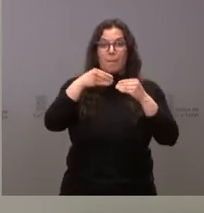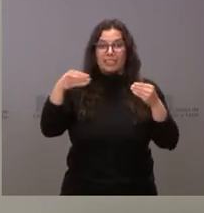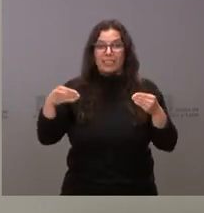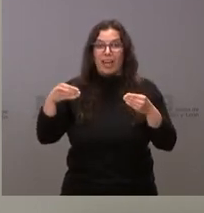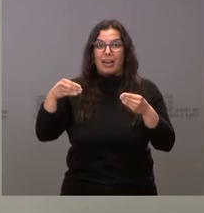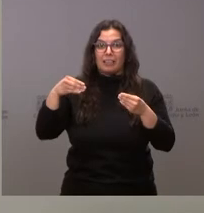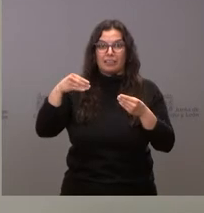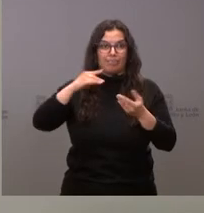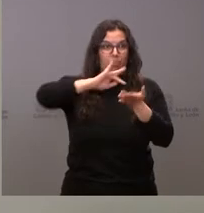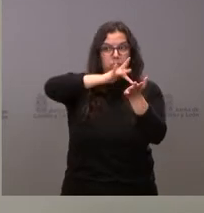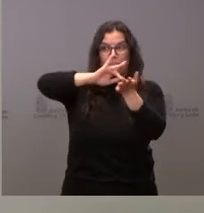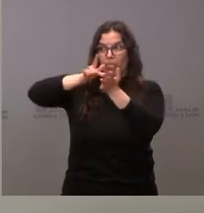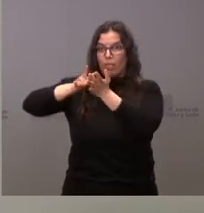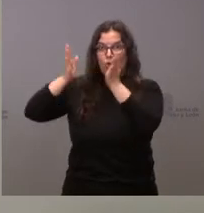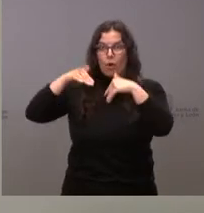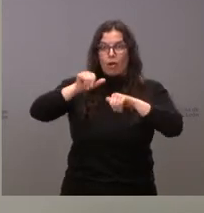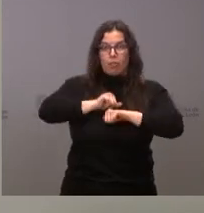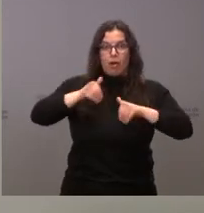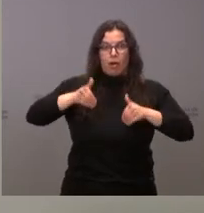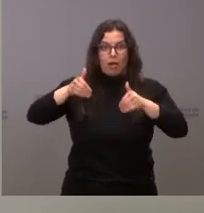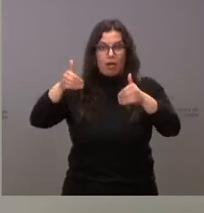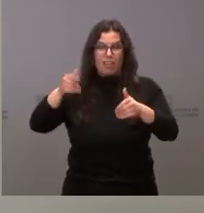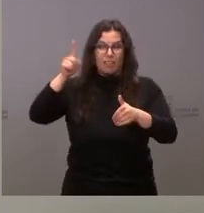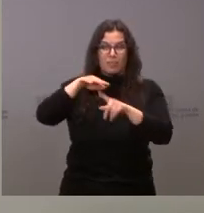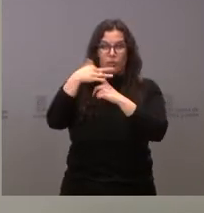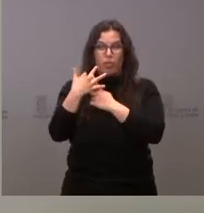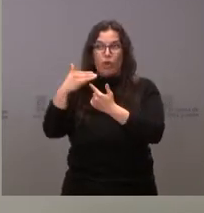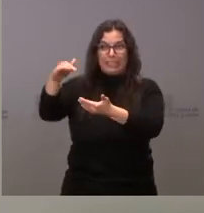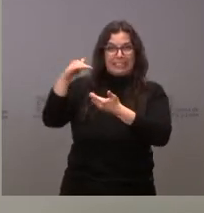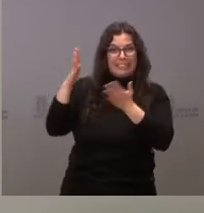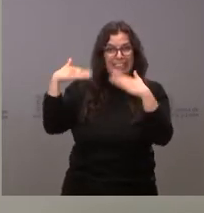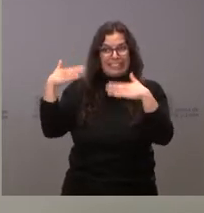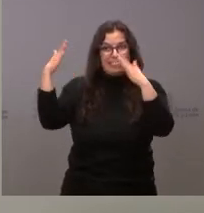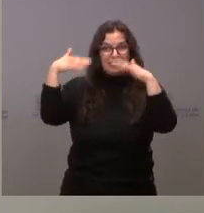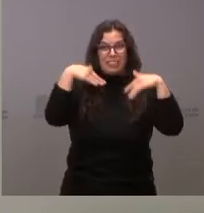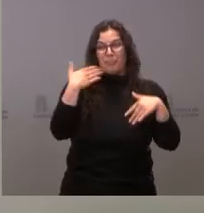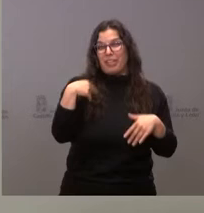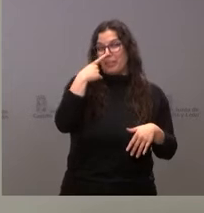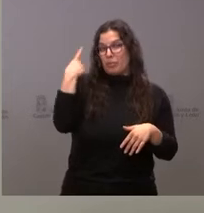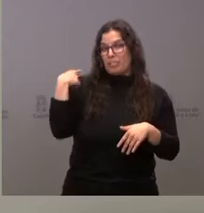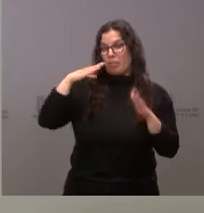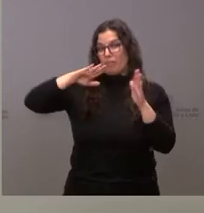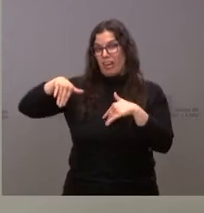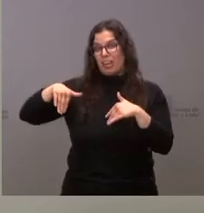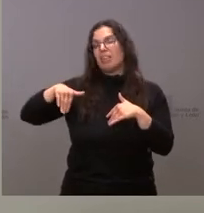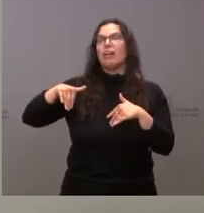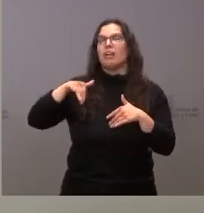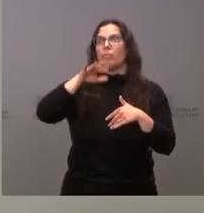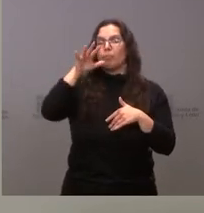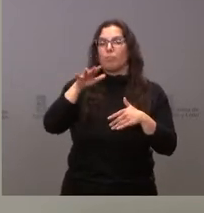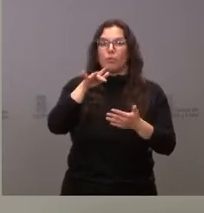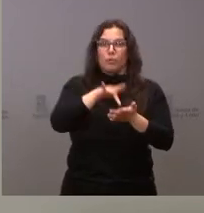llegada de estos materiales y las circunstancias que se han atravesado a finales del año pasado con la evolución tan negativa en el índice